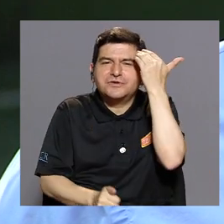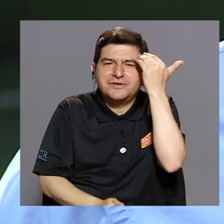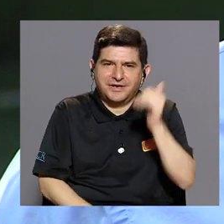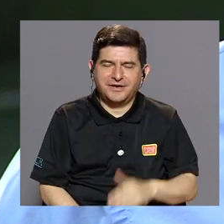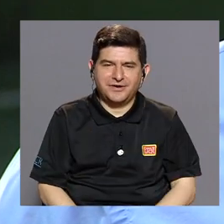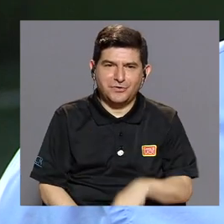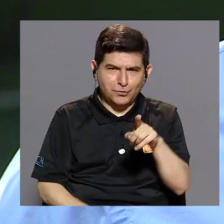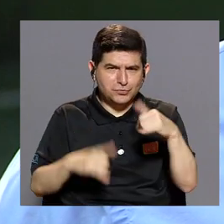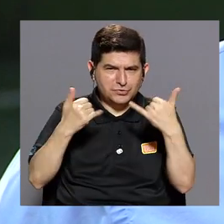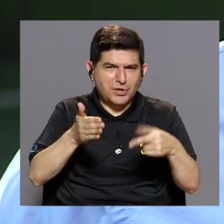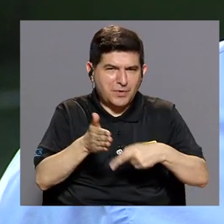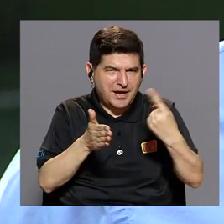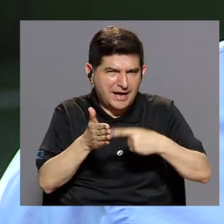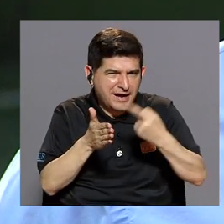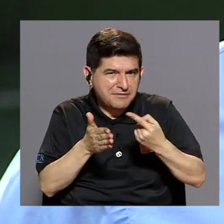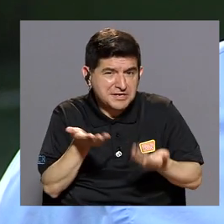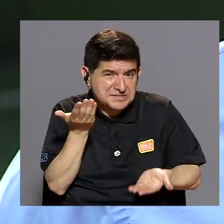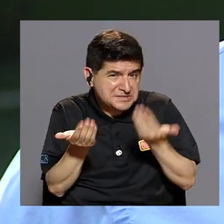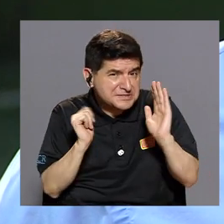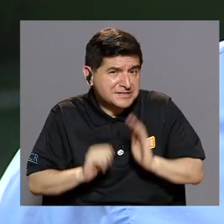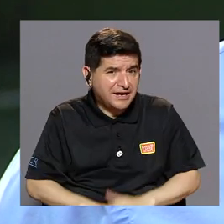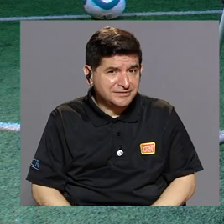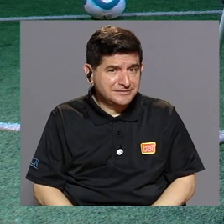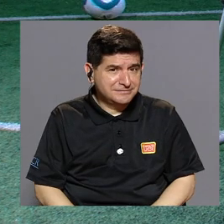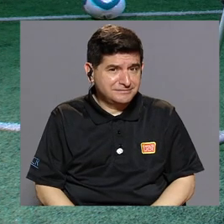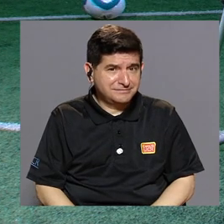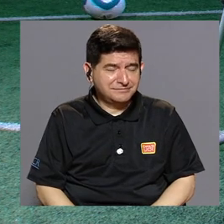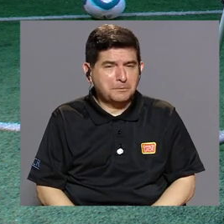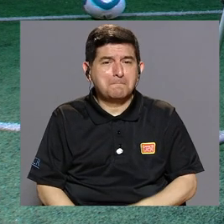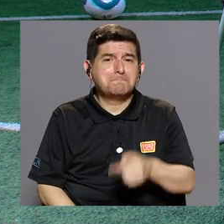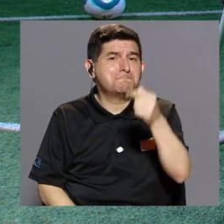si todavía me jenguea de vez en cuando.